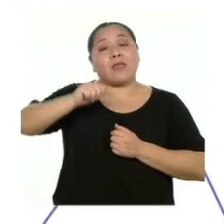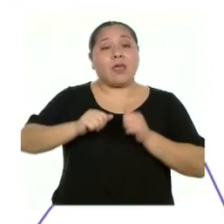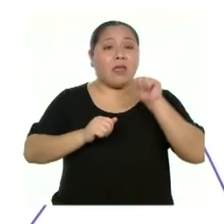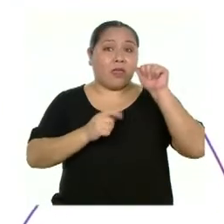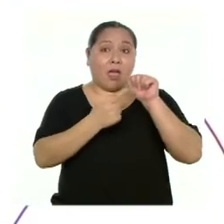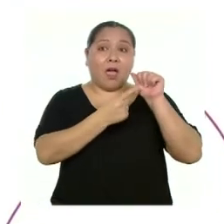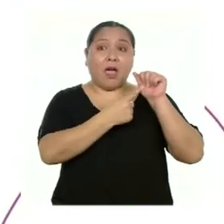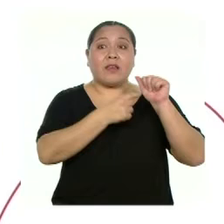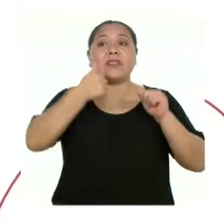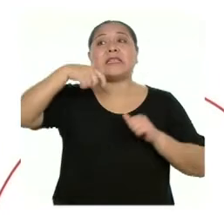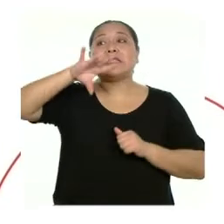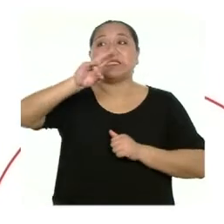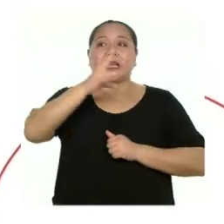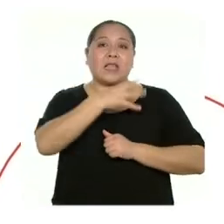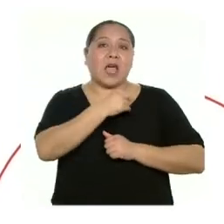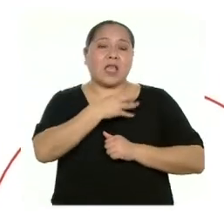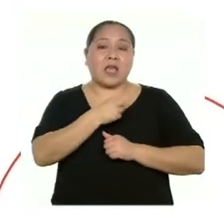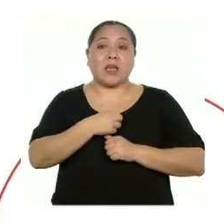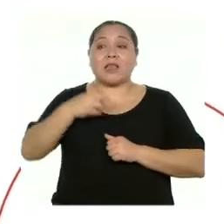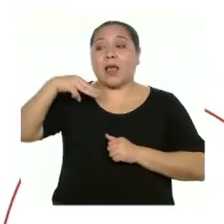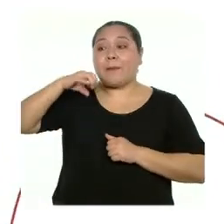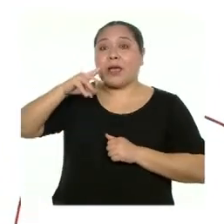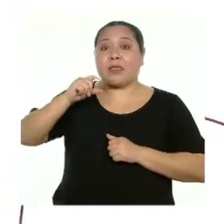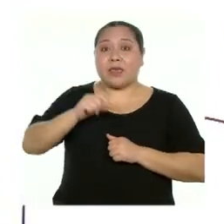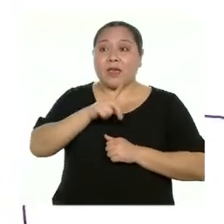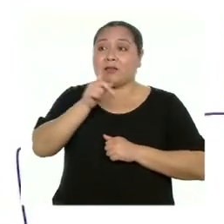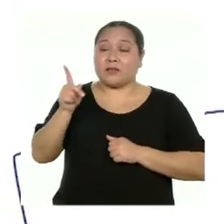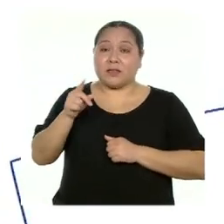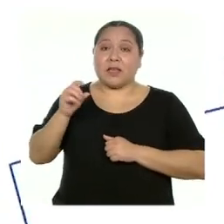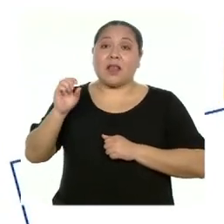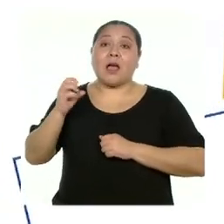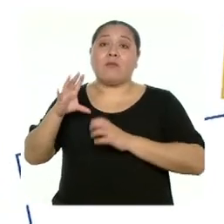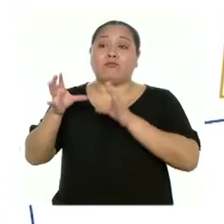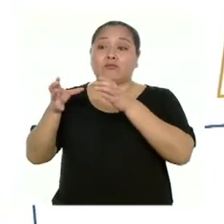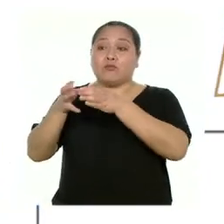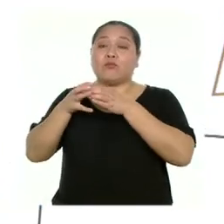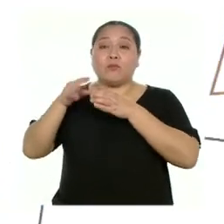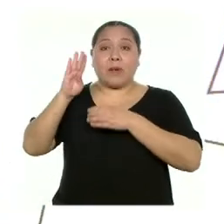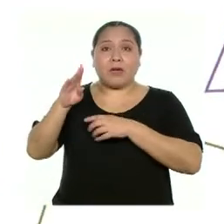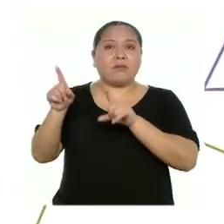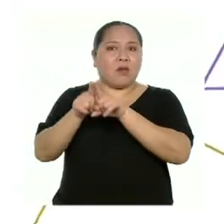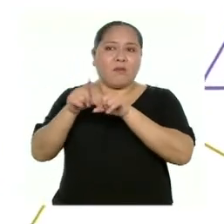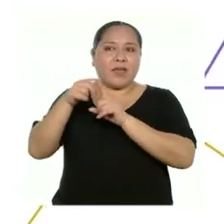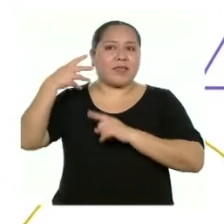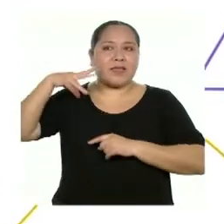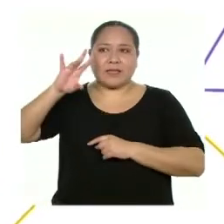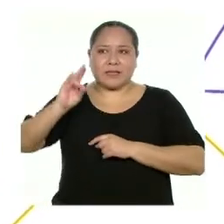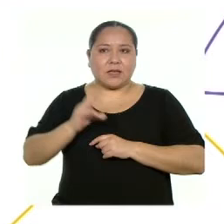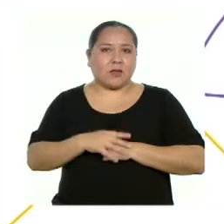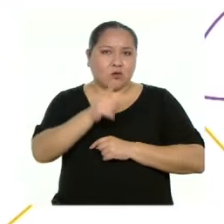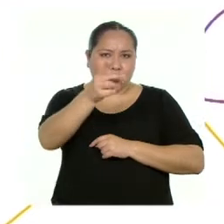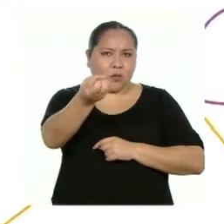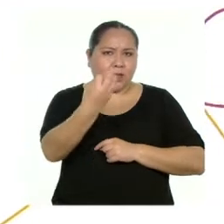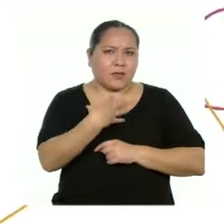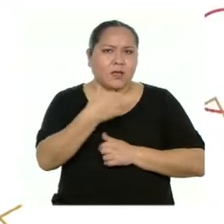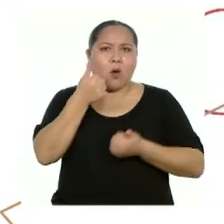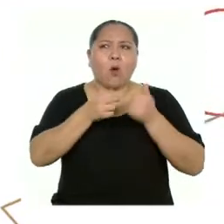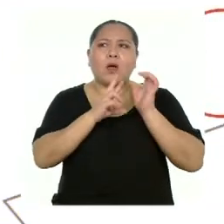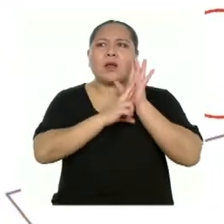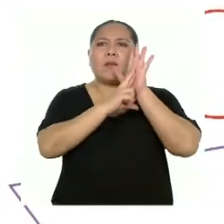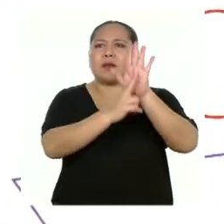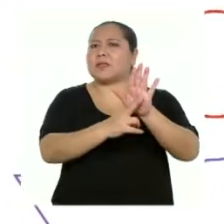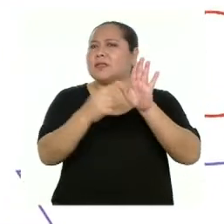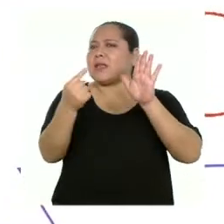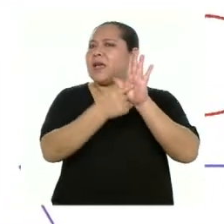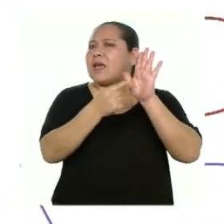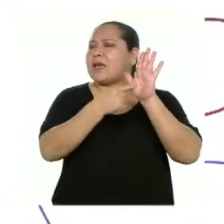es 17 años y la media de la muestra B es también 17. Ahora, ¿me podrías decir qué representa la